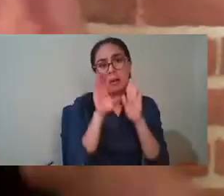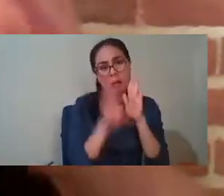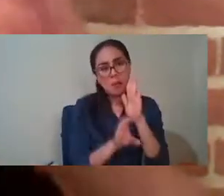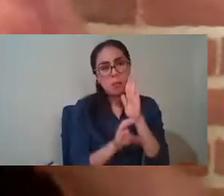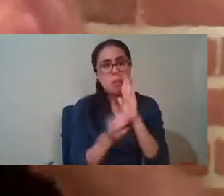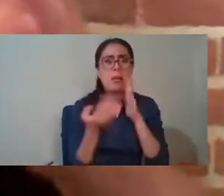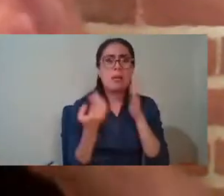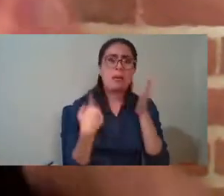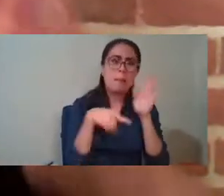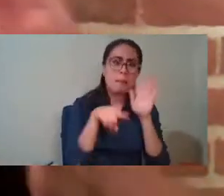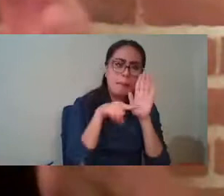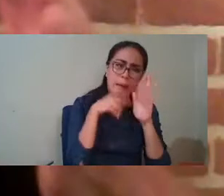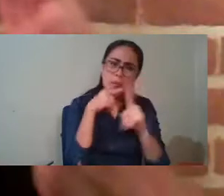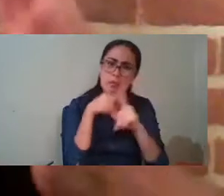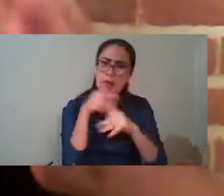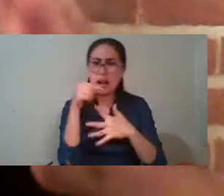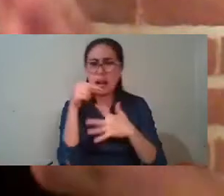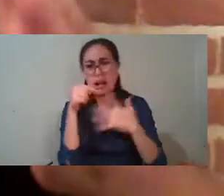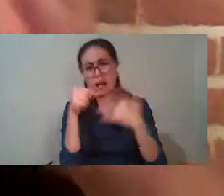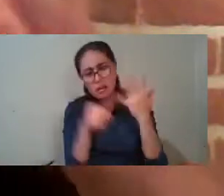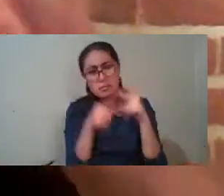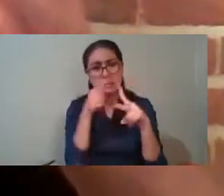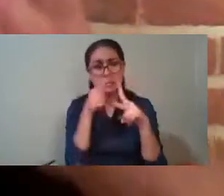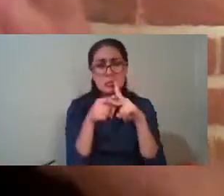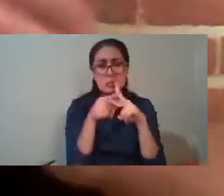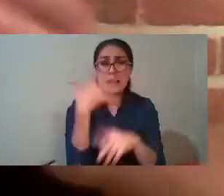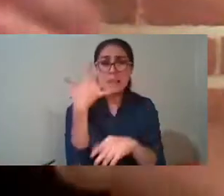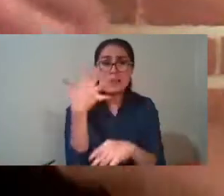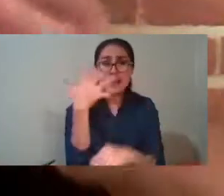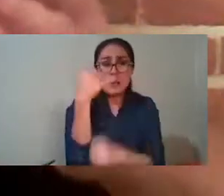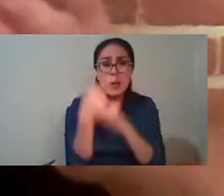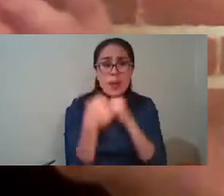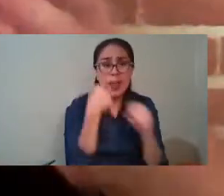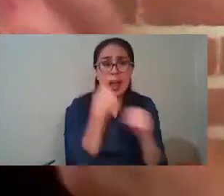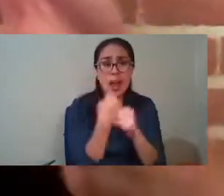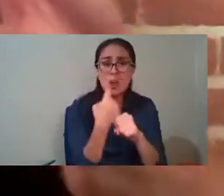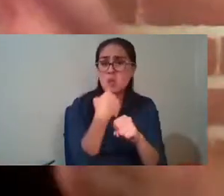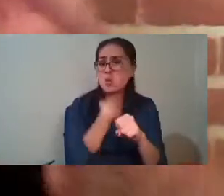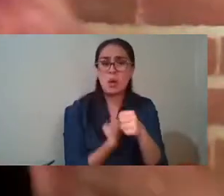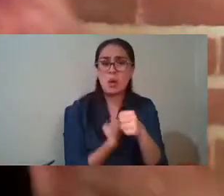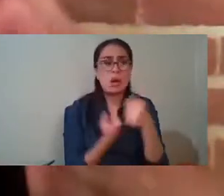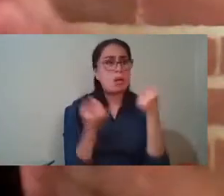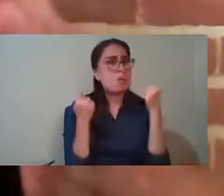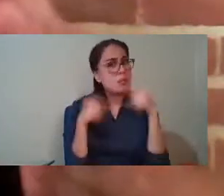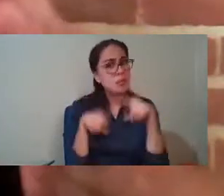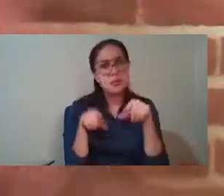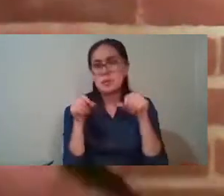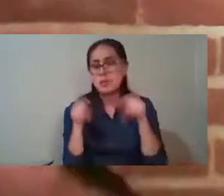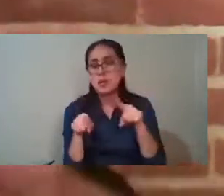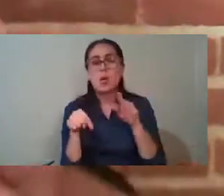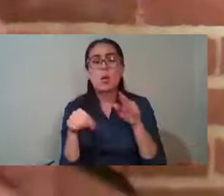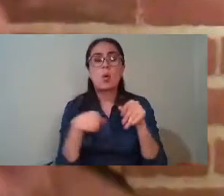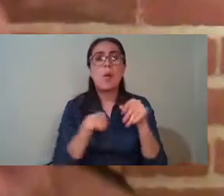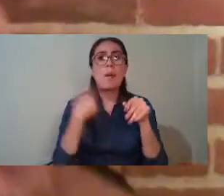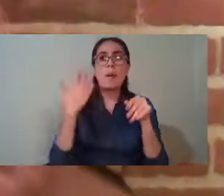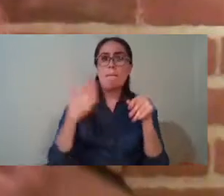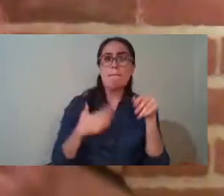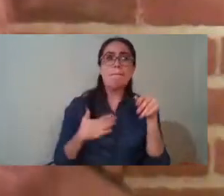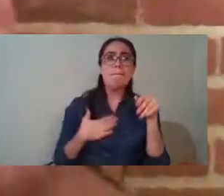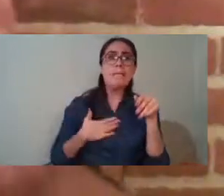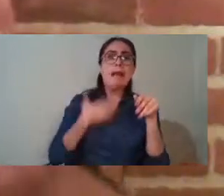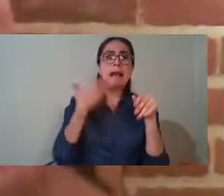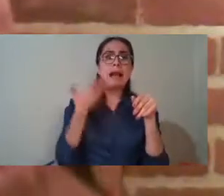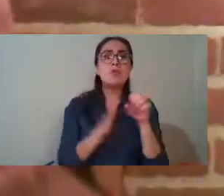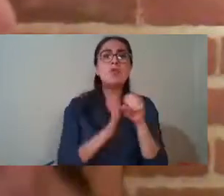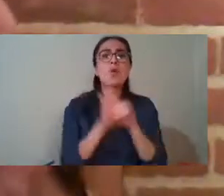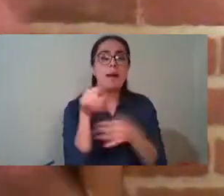No puedo hacerlo mental. Desde hace 50 años vivo asistido por un milagro llamado la calculadora